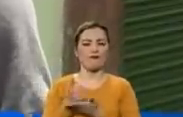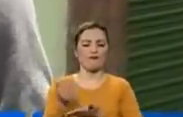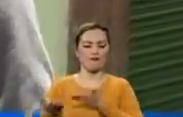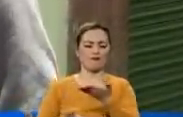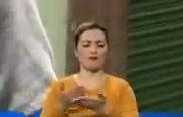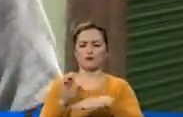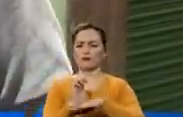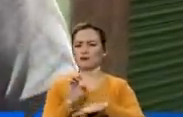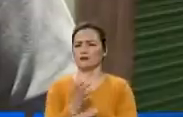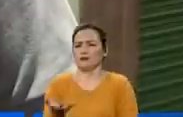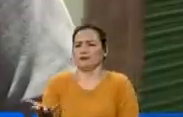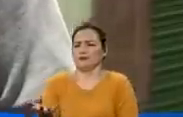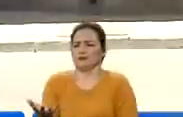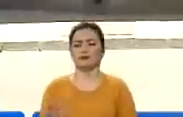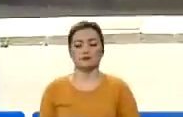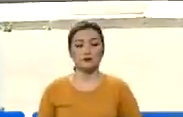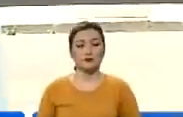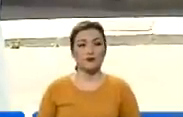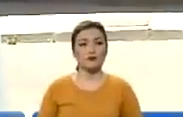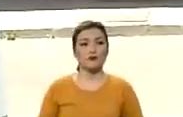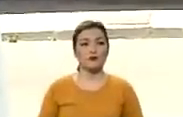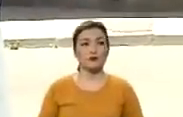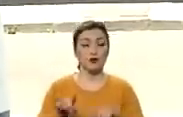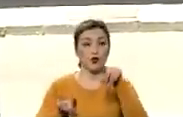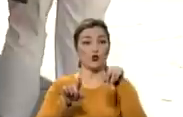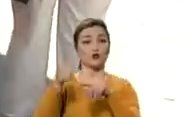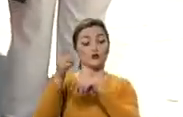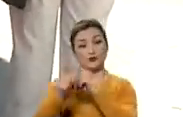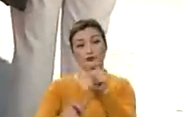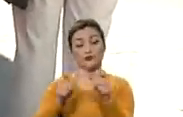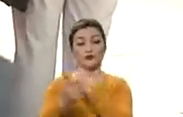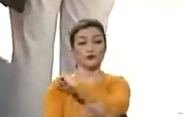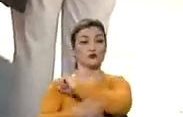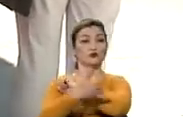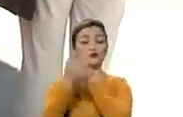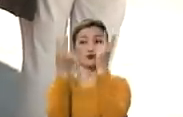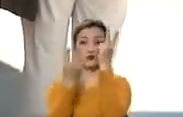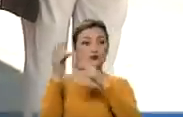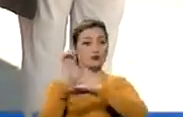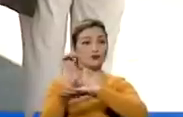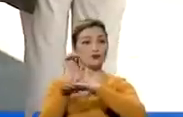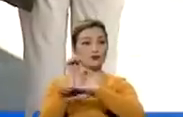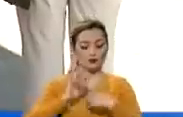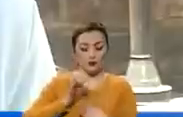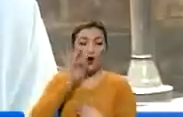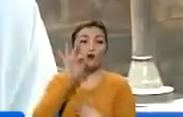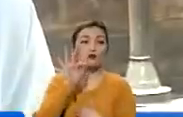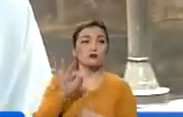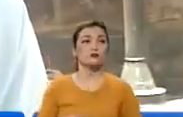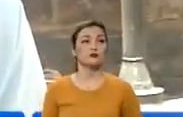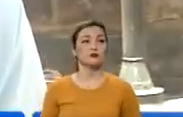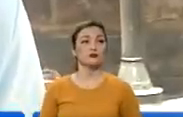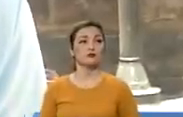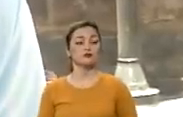entre nosotros. Nadie más nos va a dar la mano. También uno que otro extranjero que decidió visitar Ecuador en medio de la pandemia. Han estado